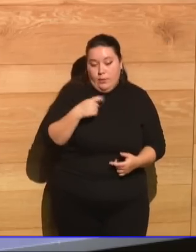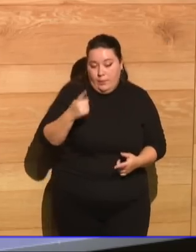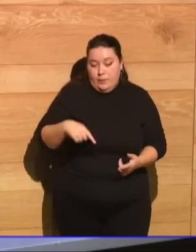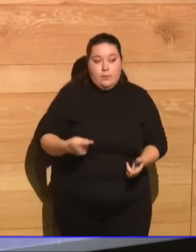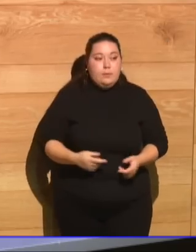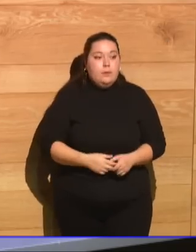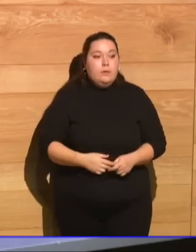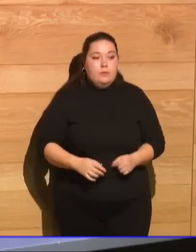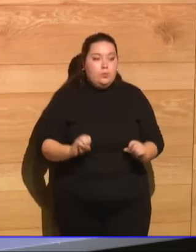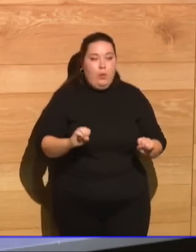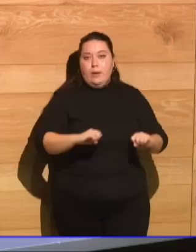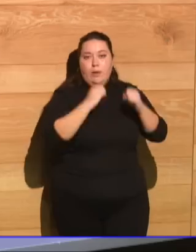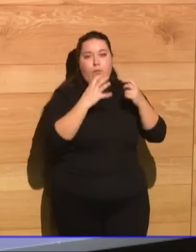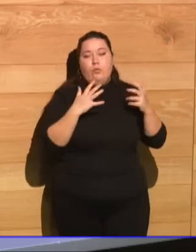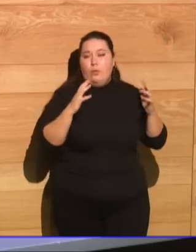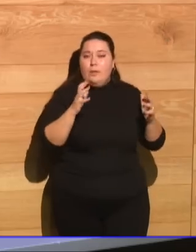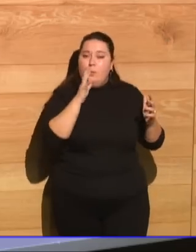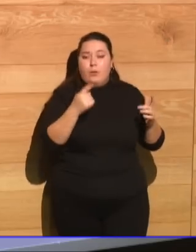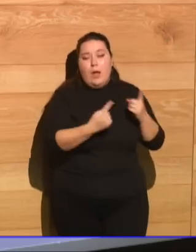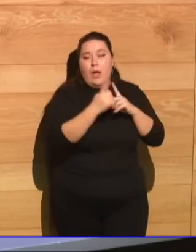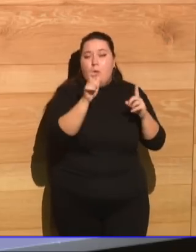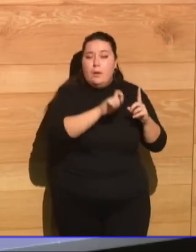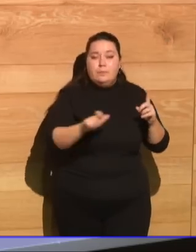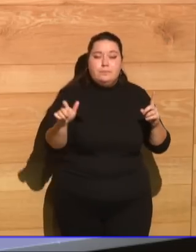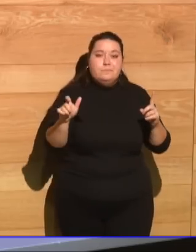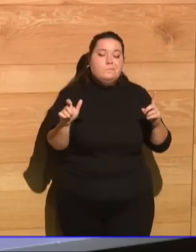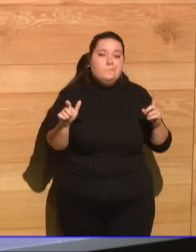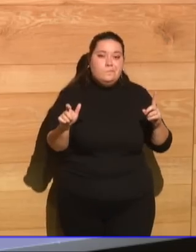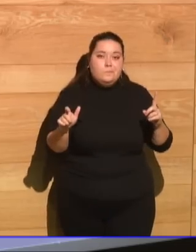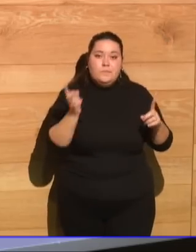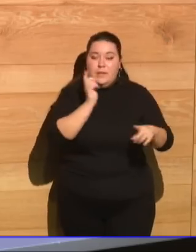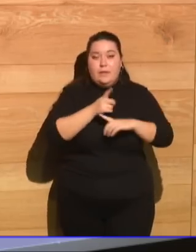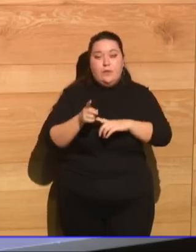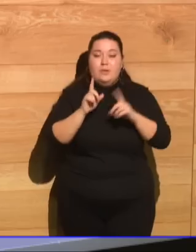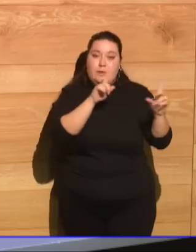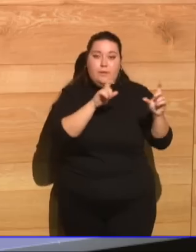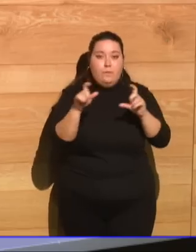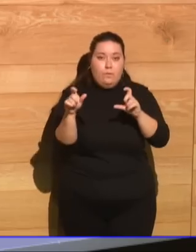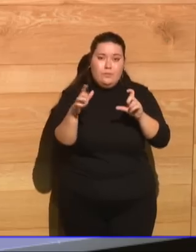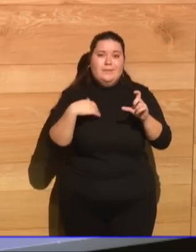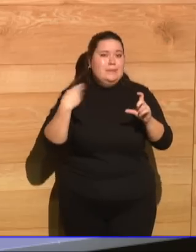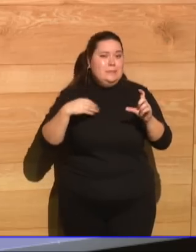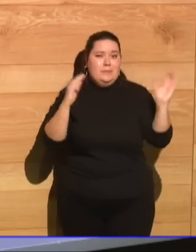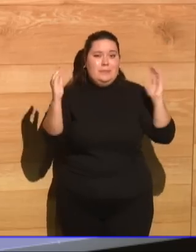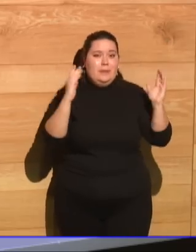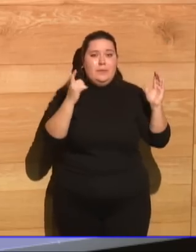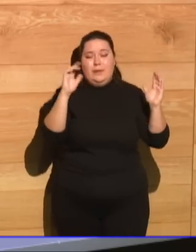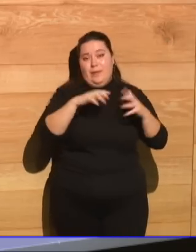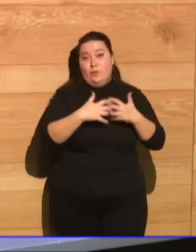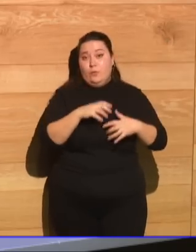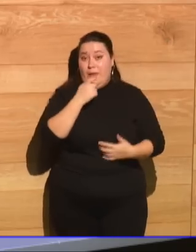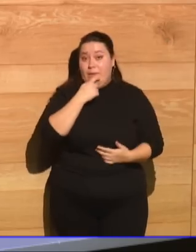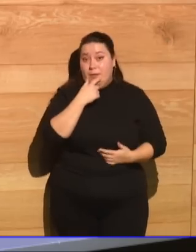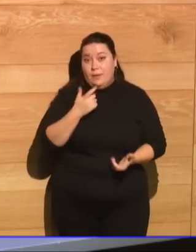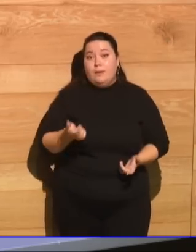que hay una revolución muy grande, porque algunos de los más grandes directores de foto proceden de estos años en la industria británica,